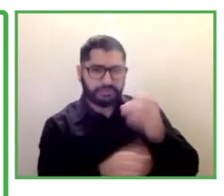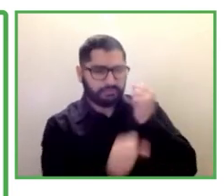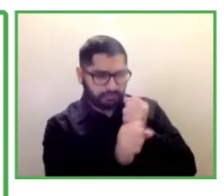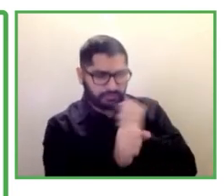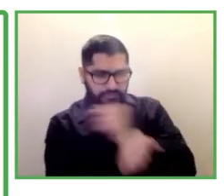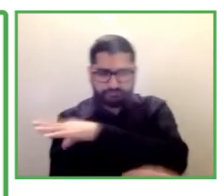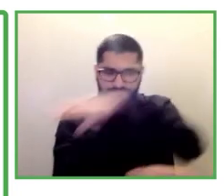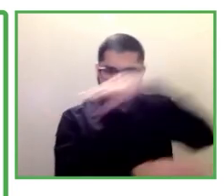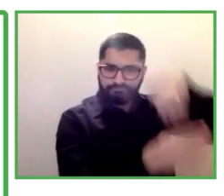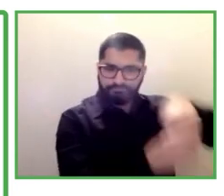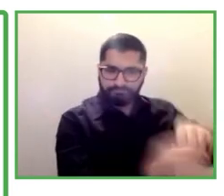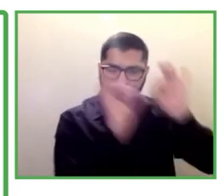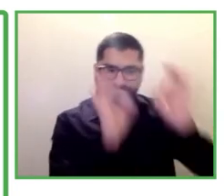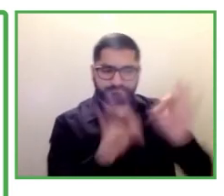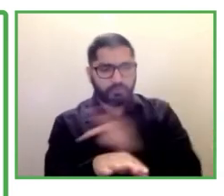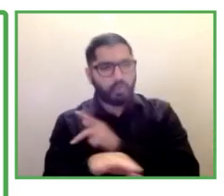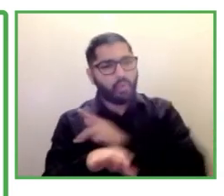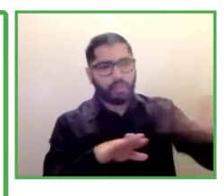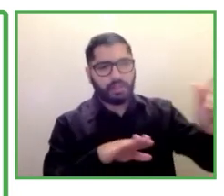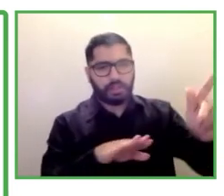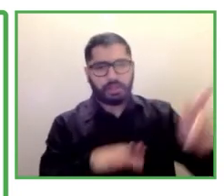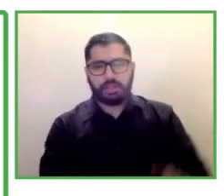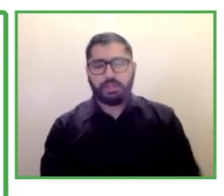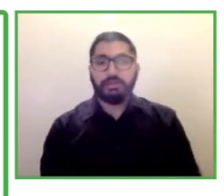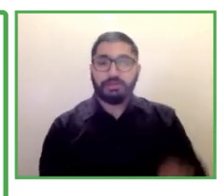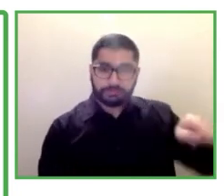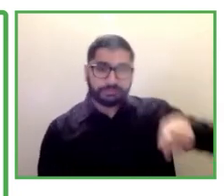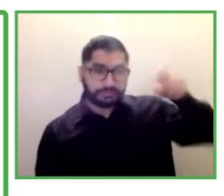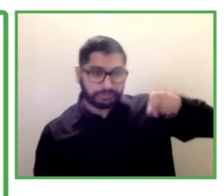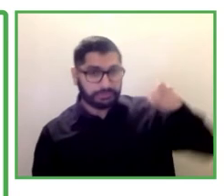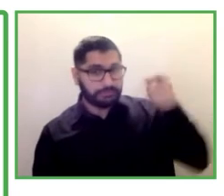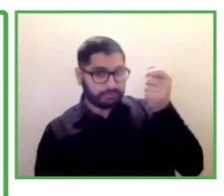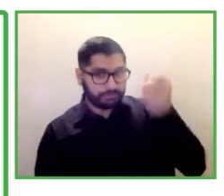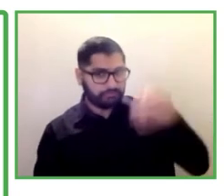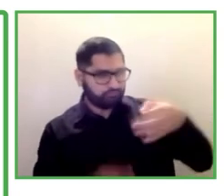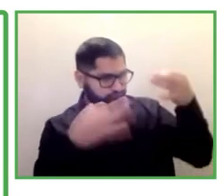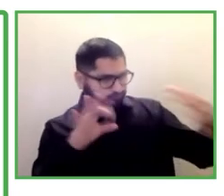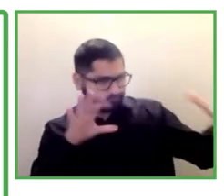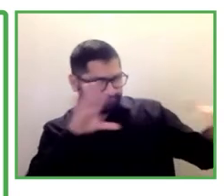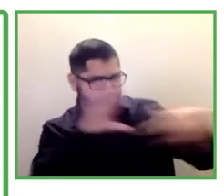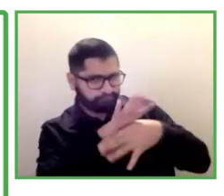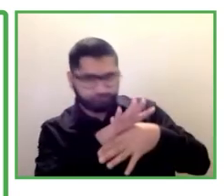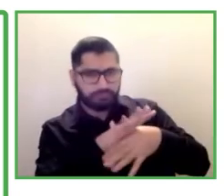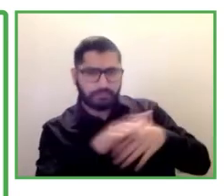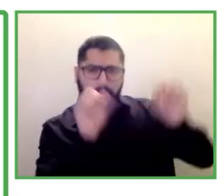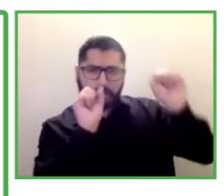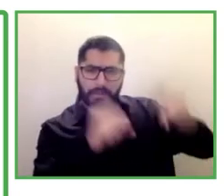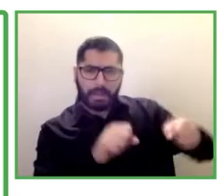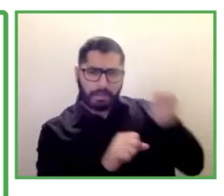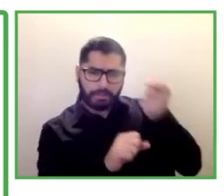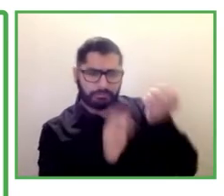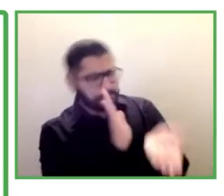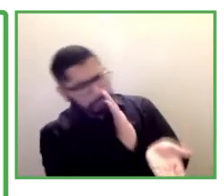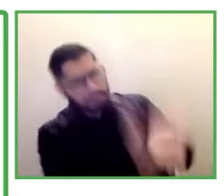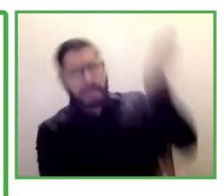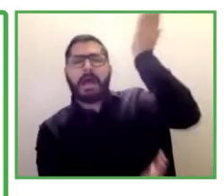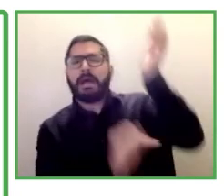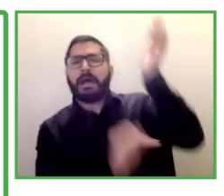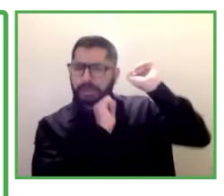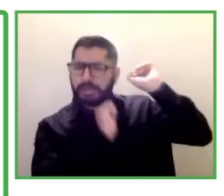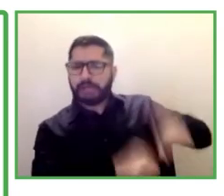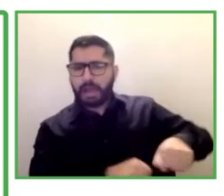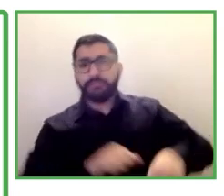aumentar. Otro punto es que todos los pasantes son